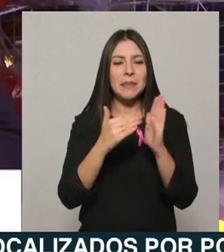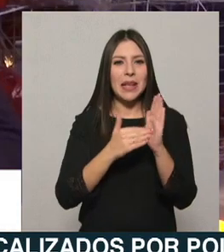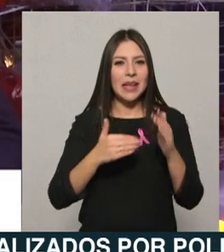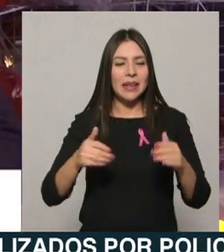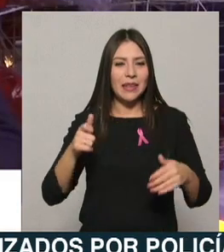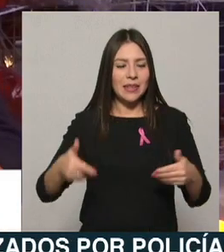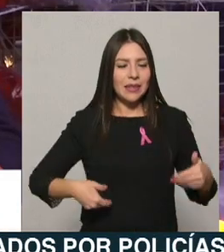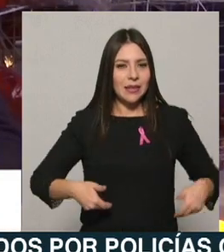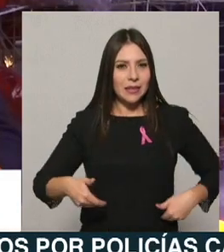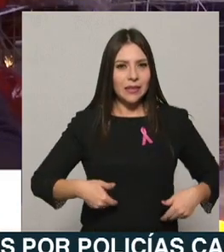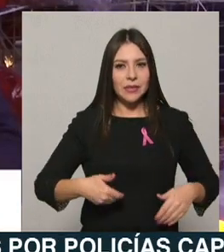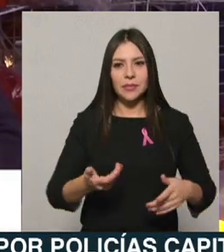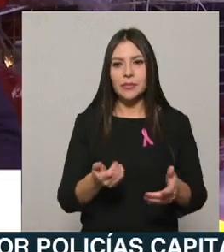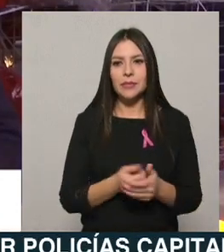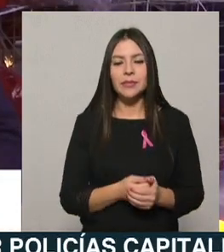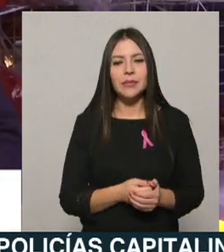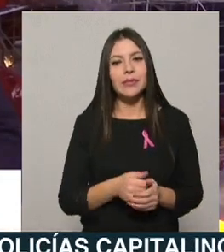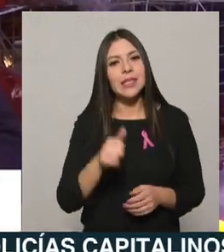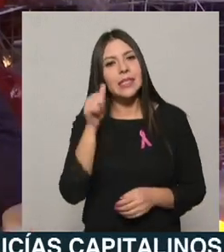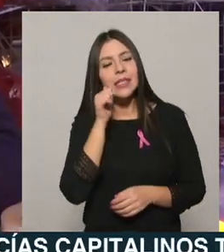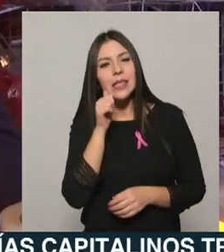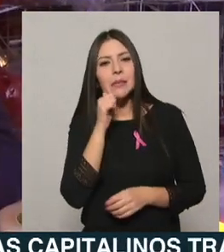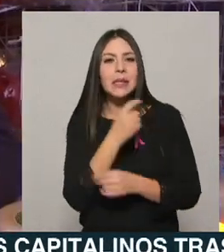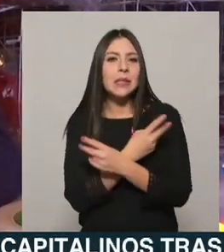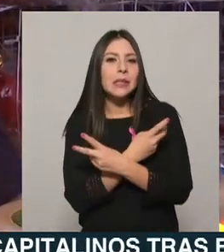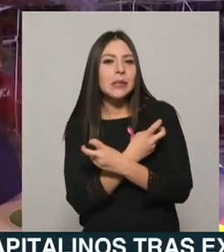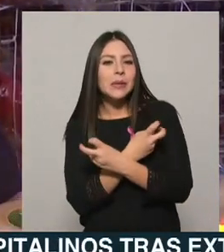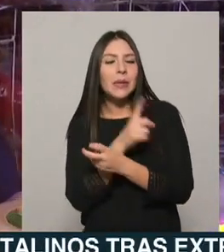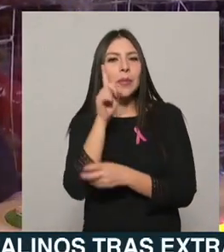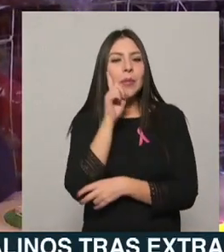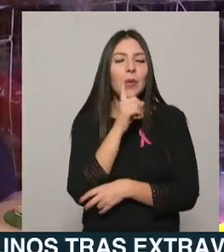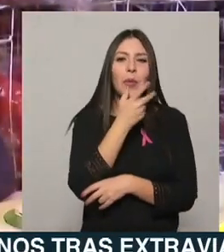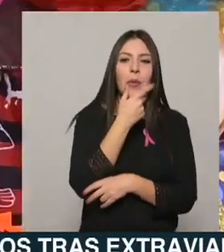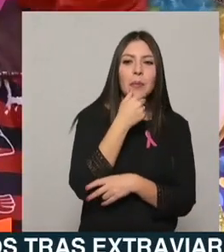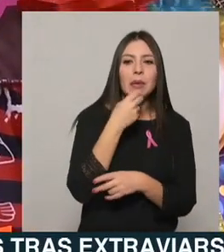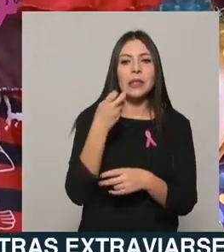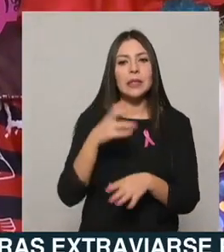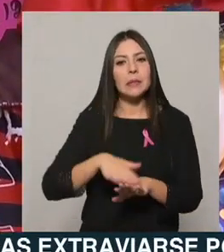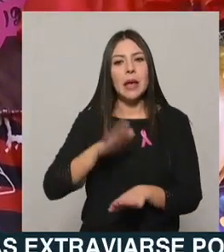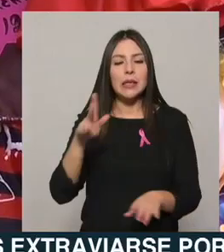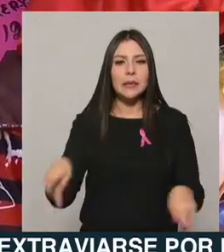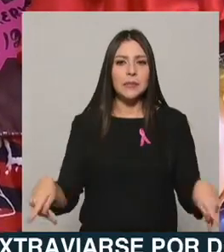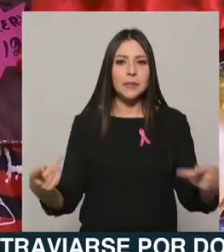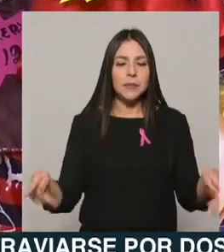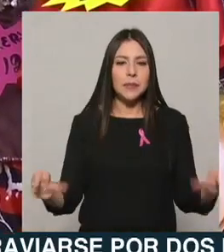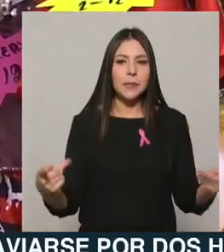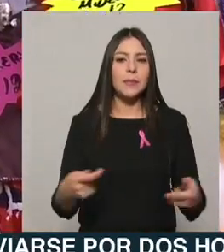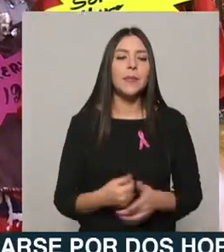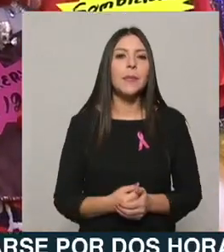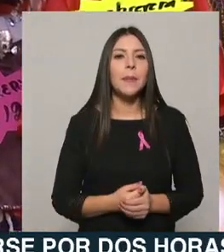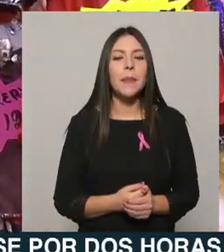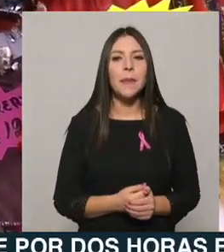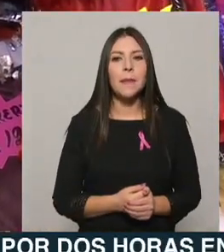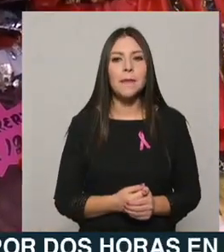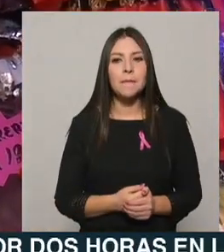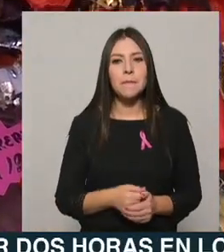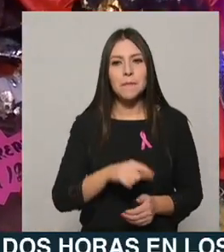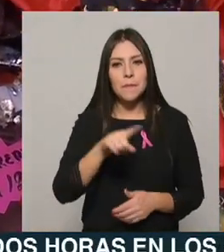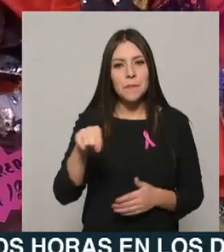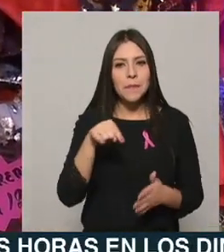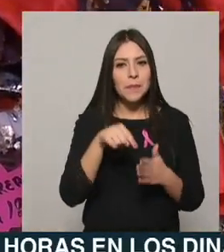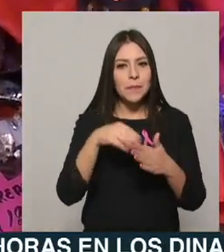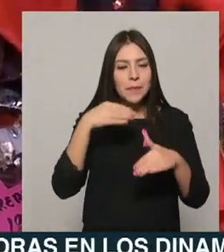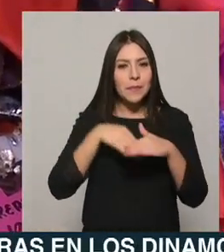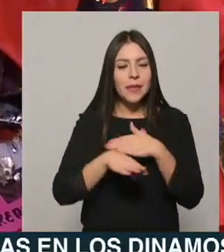bueno, siempre las Catrinas y el Catrín es lo que más se ven. Y como es una costumbre en el mercado de Sonora,